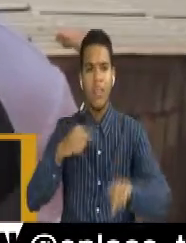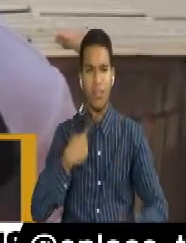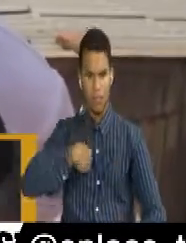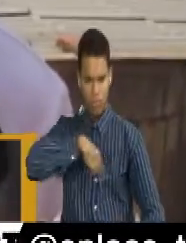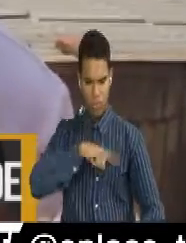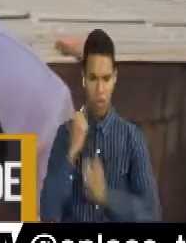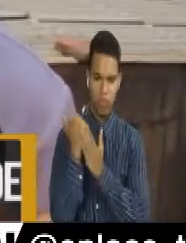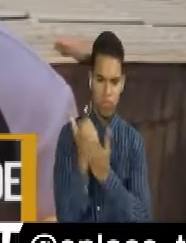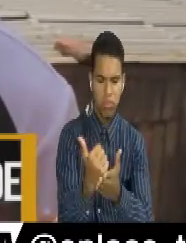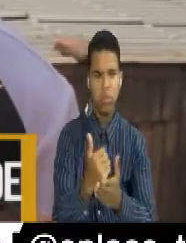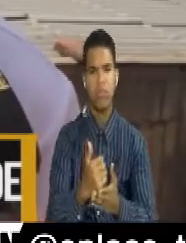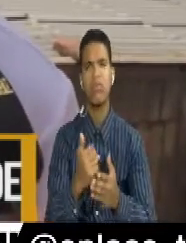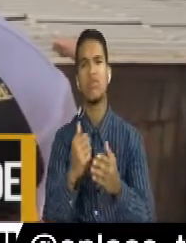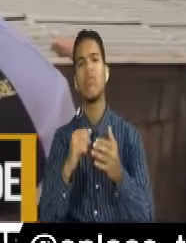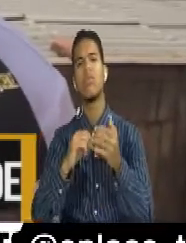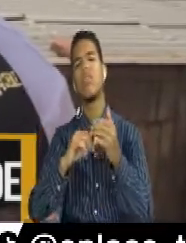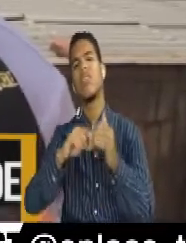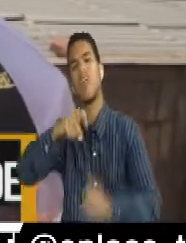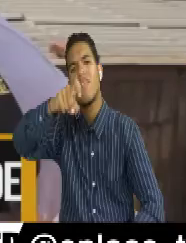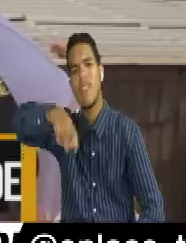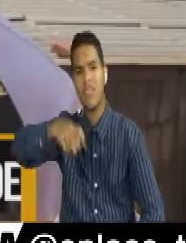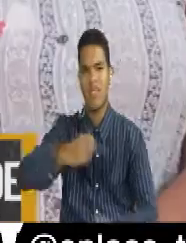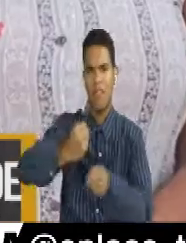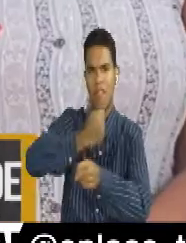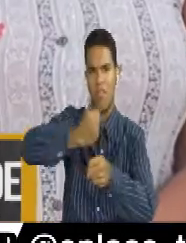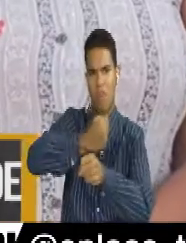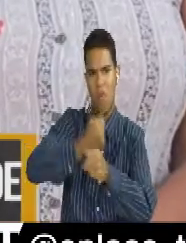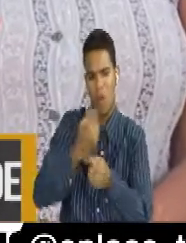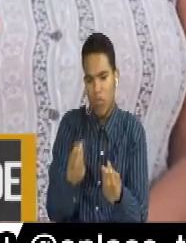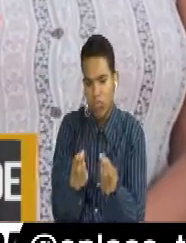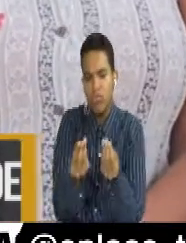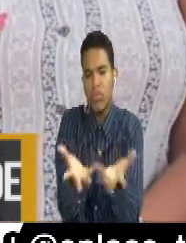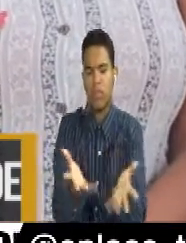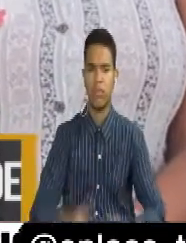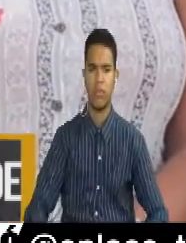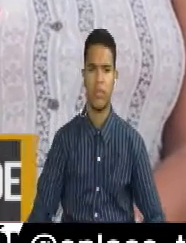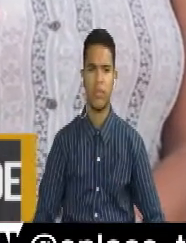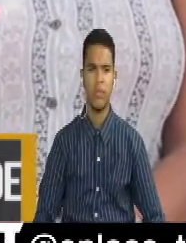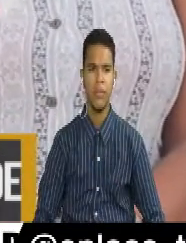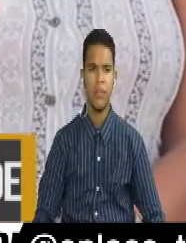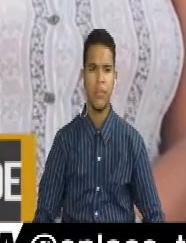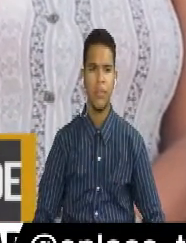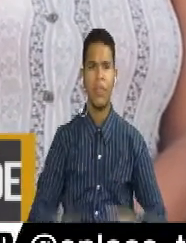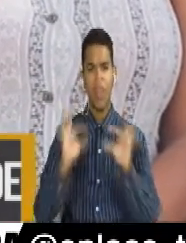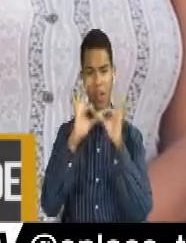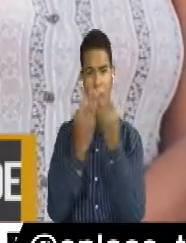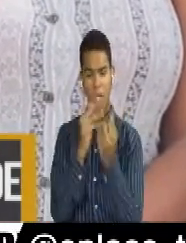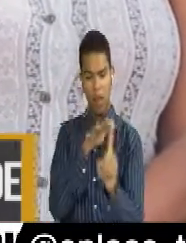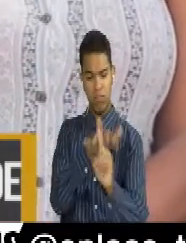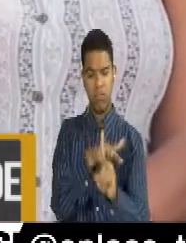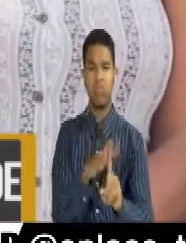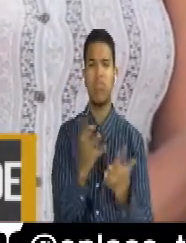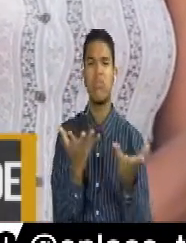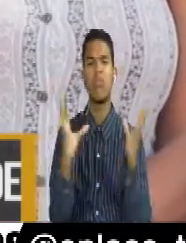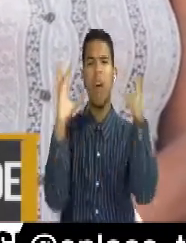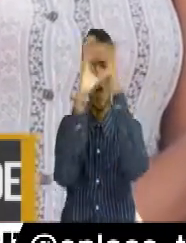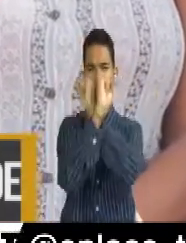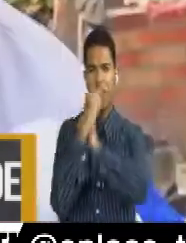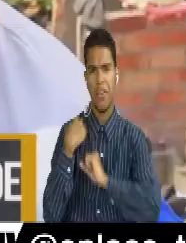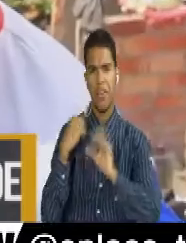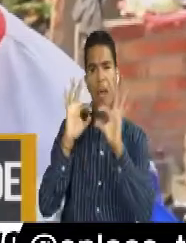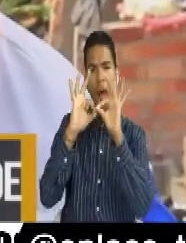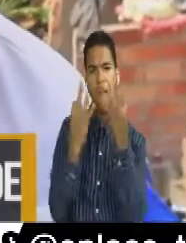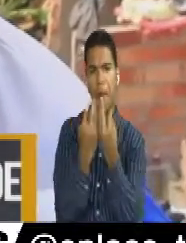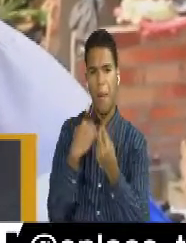del empleo a estas familias que quedaron afectadas. Los afectados pasan mientras tanto las noches donde familiares.